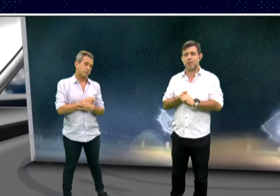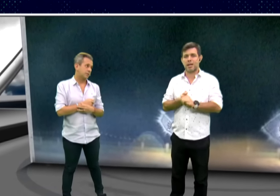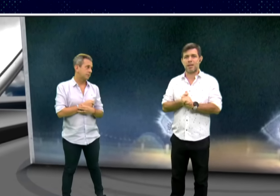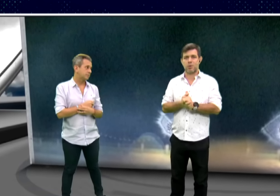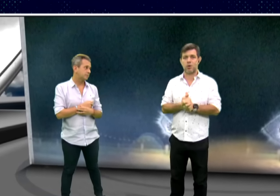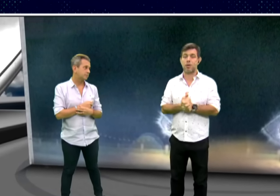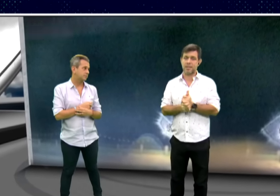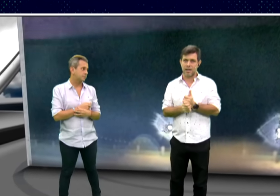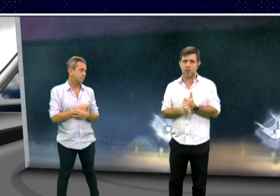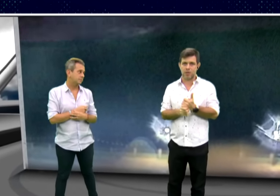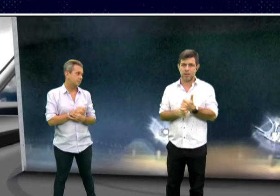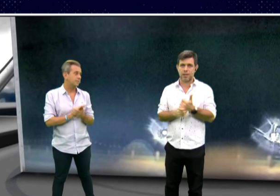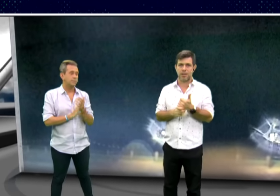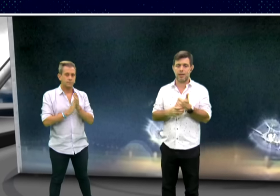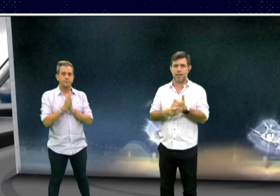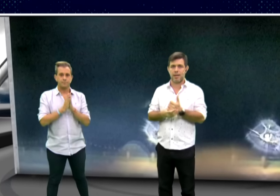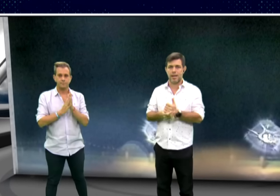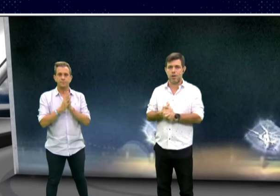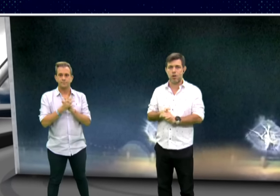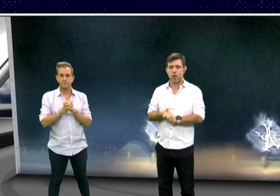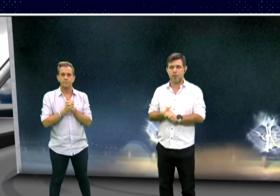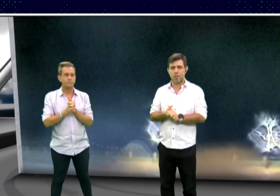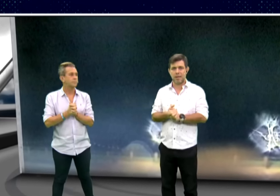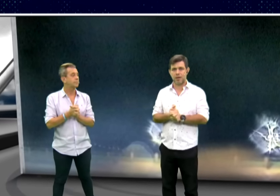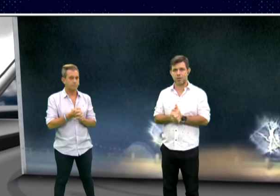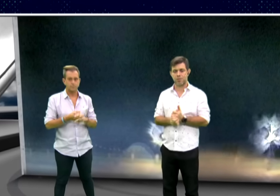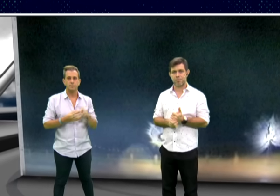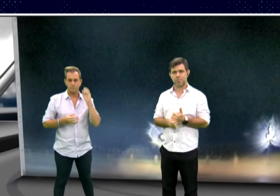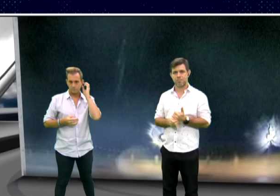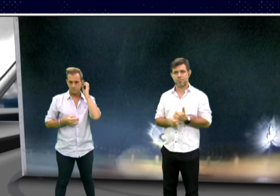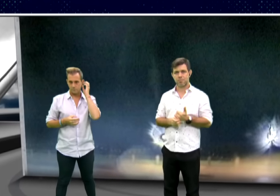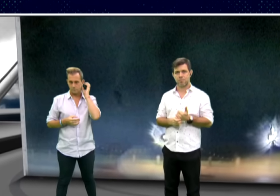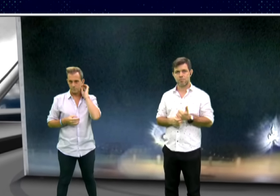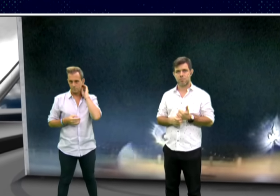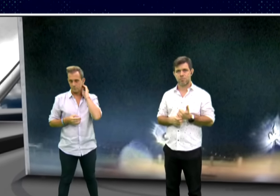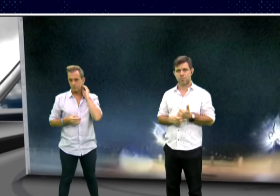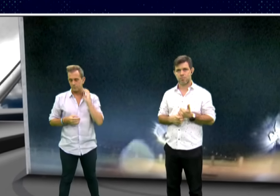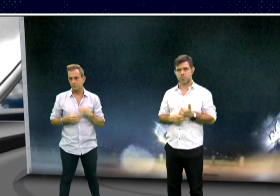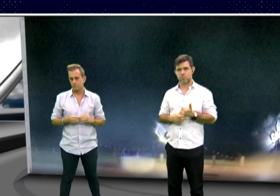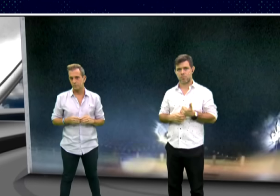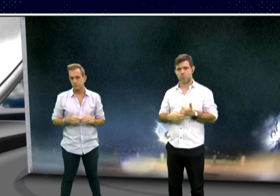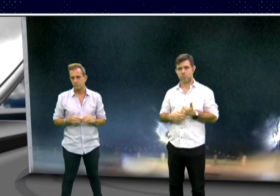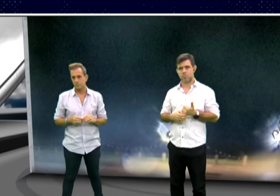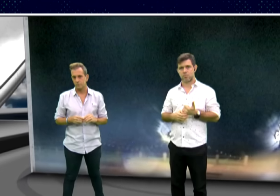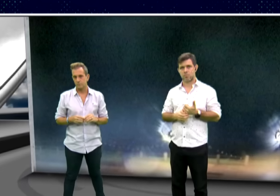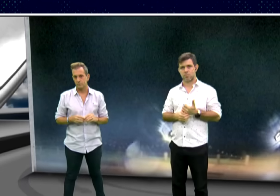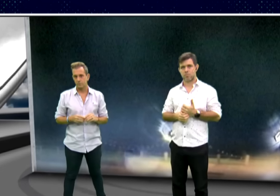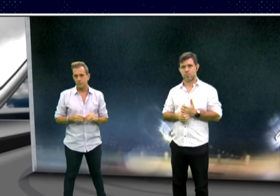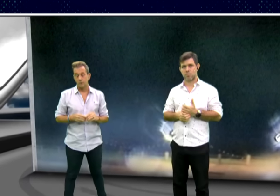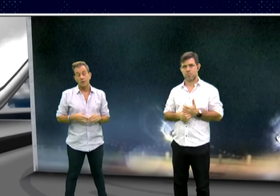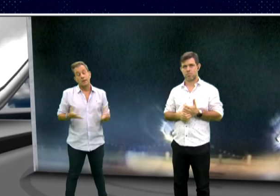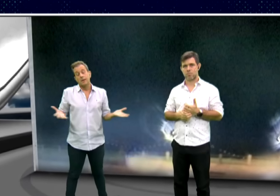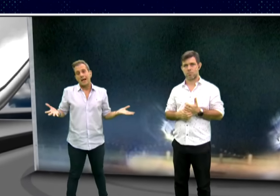vamos a arrancar por lo que pasa en el norte, bueno, que la verdad es lo que digo, más complicado, Johnny. No como porteño, como argentino, nos tenemos que empezar a acostumbrar a esta